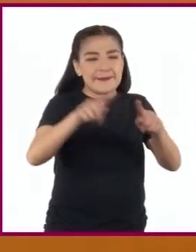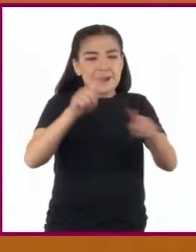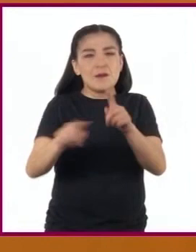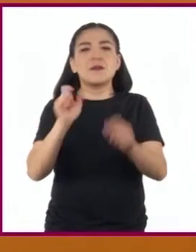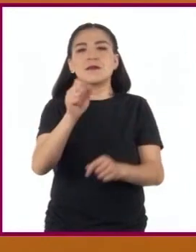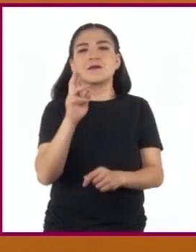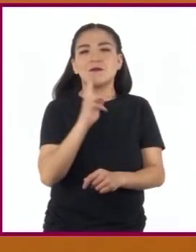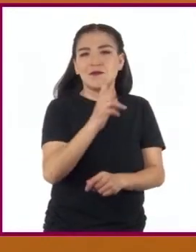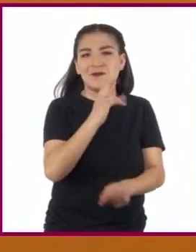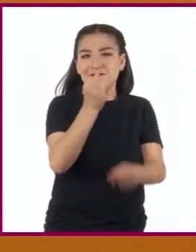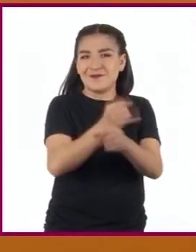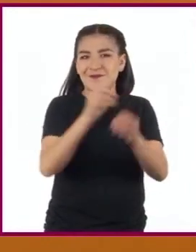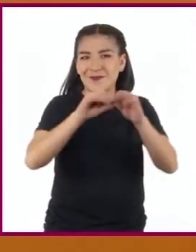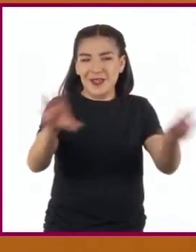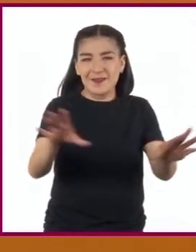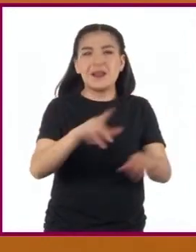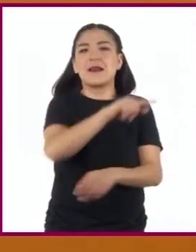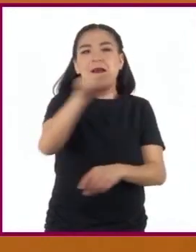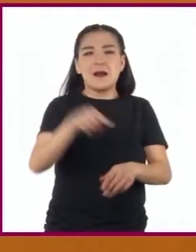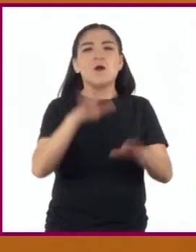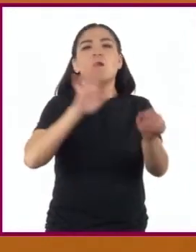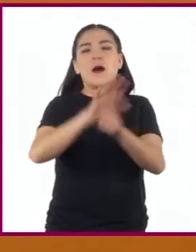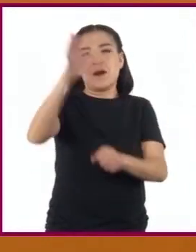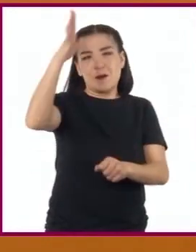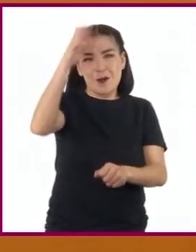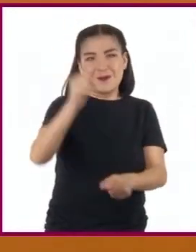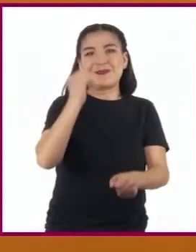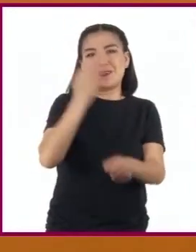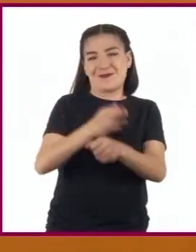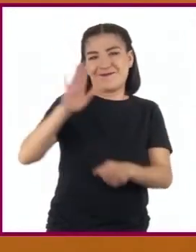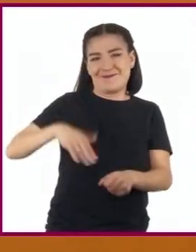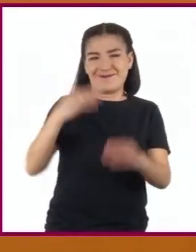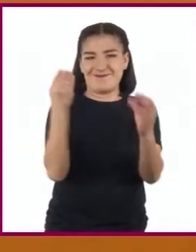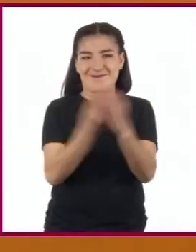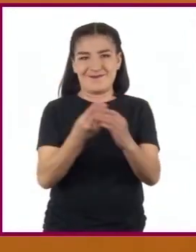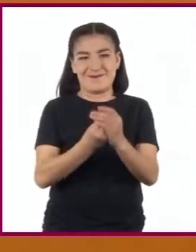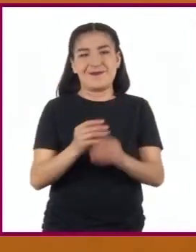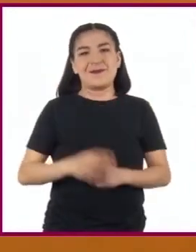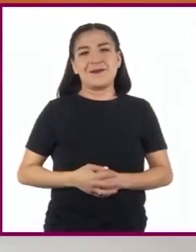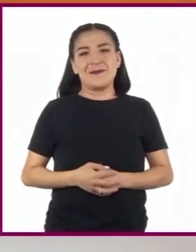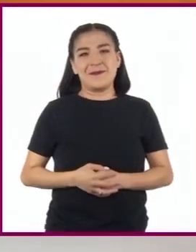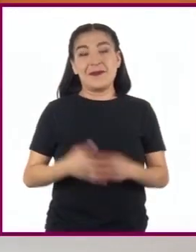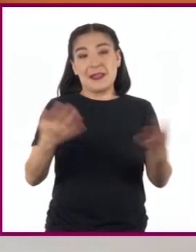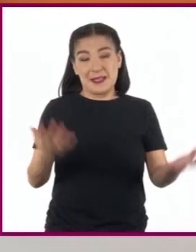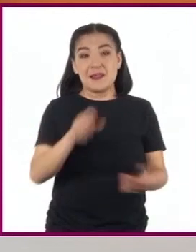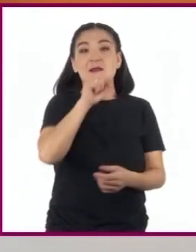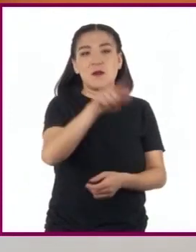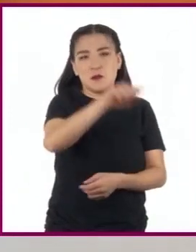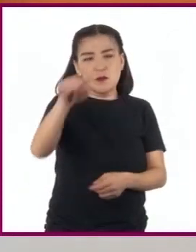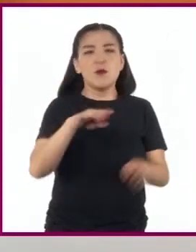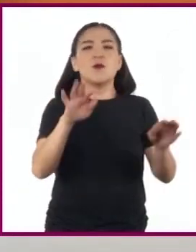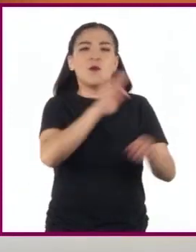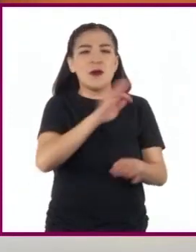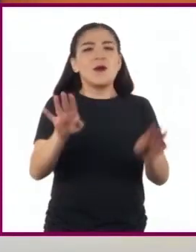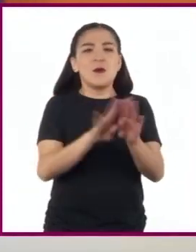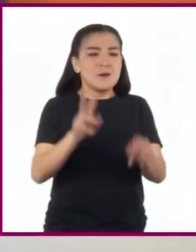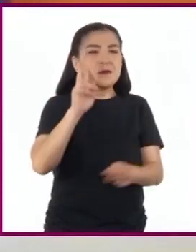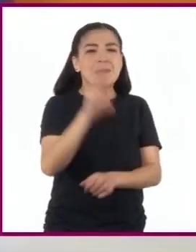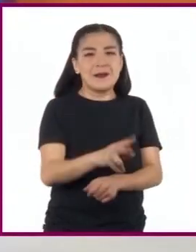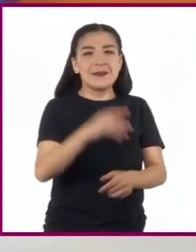notas informativas y los conceptos que revisamos en esta sesión. Así podrán darse cuenta de